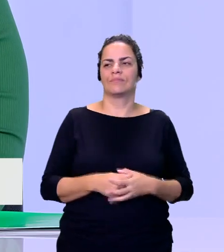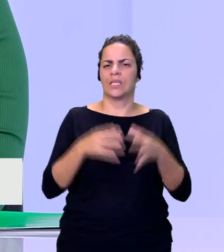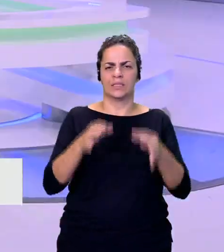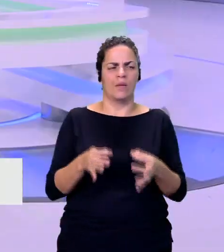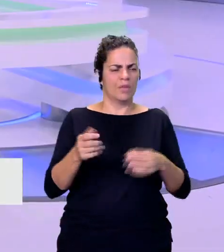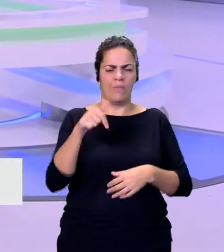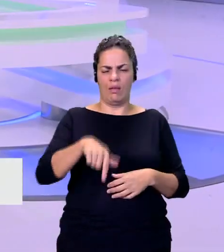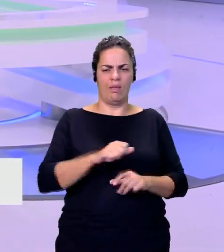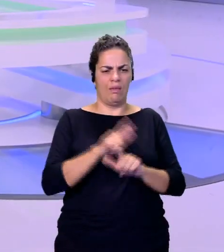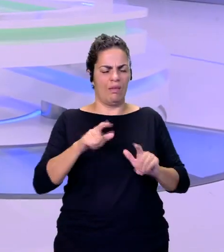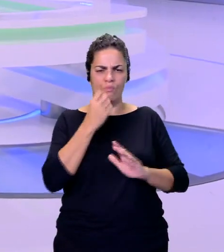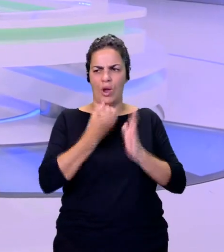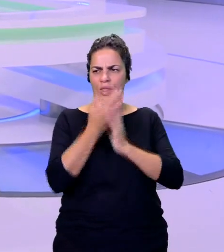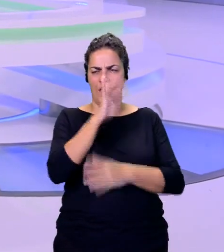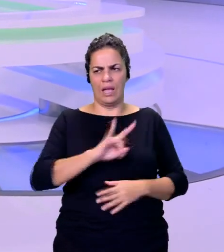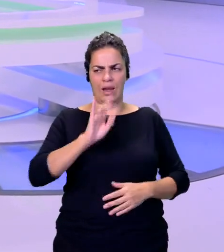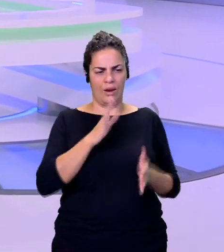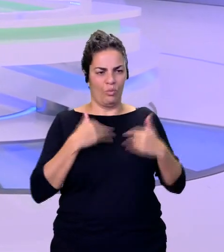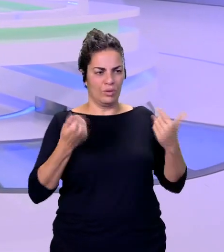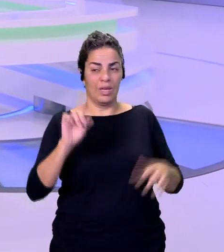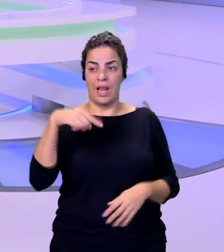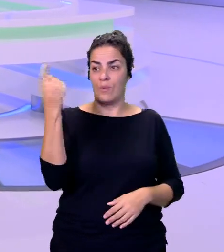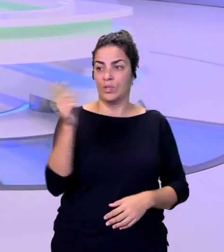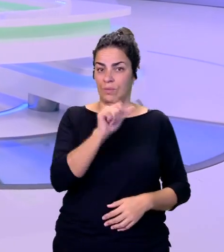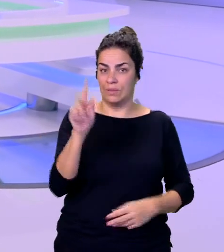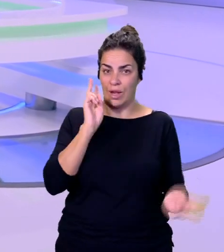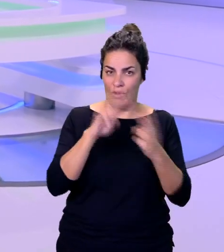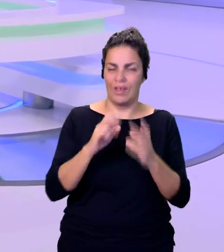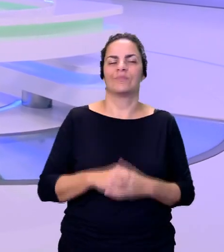plato de Buenos Días Canarias, ¿no? Nos volvemos a ver la semana que viene. La semana que viene, hasta la próxima. Bueno,